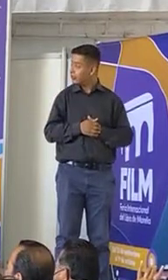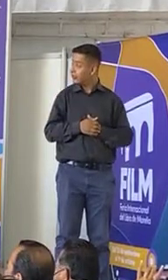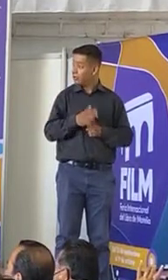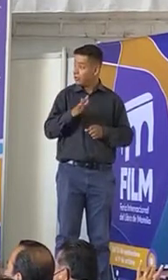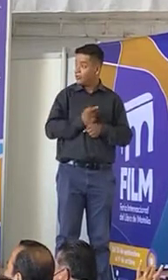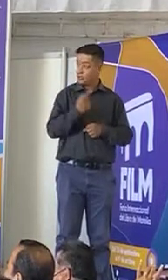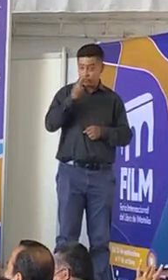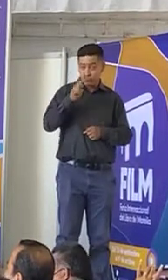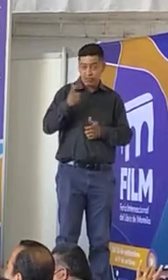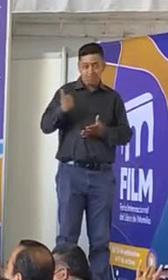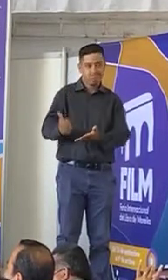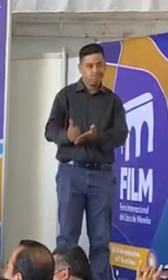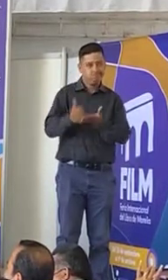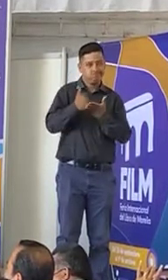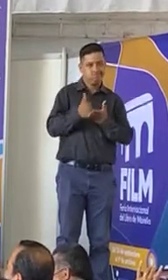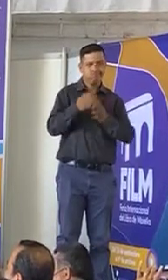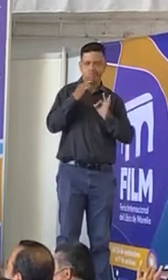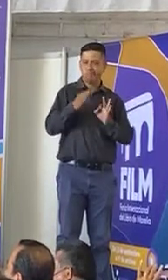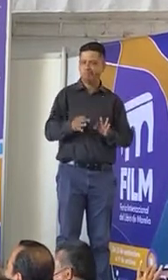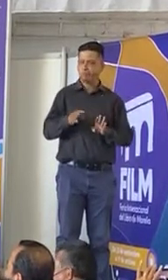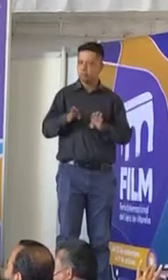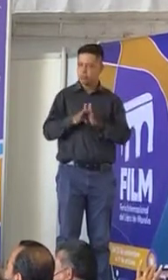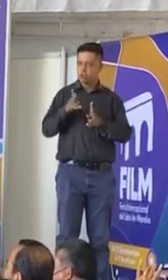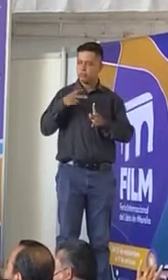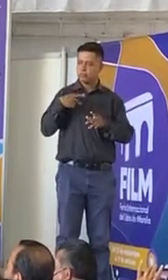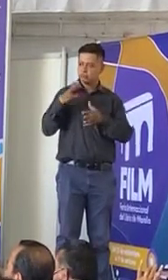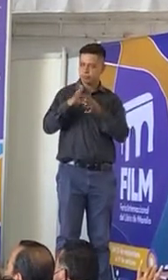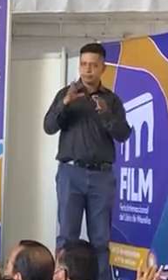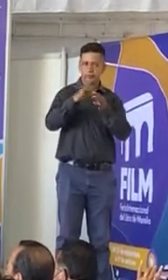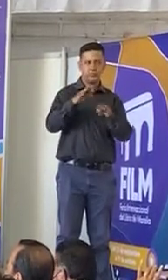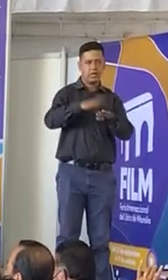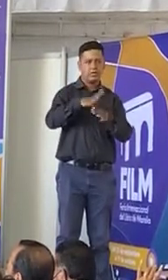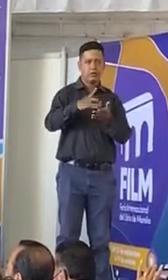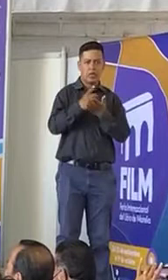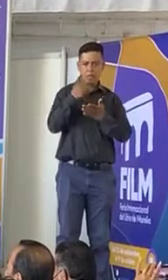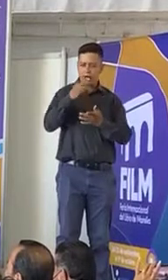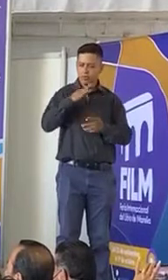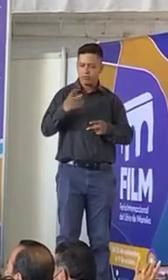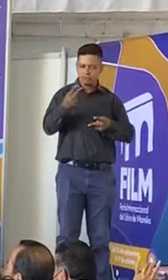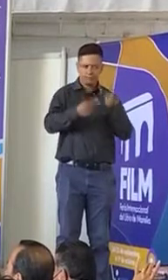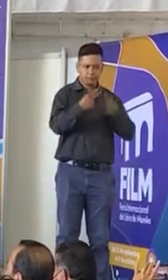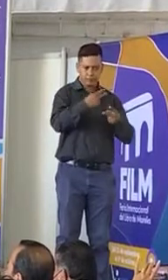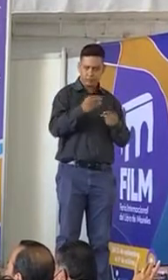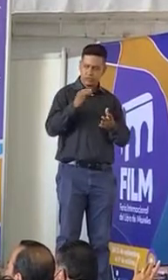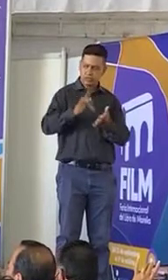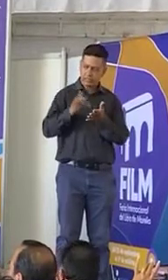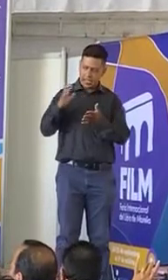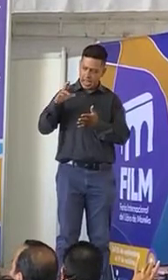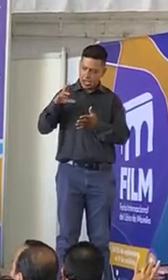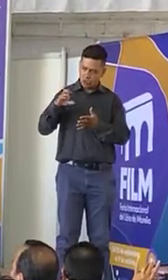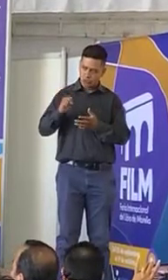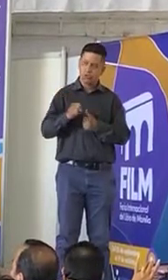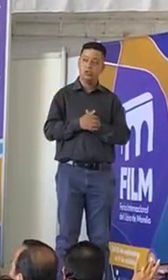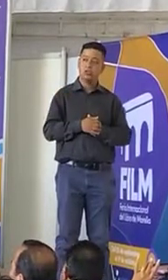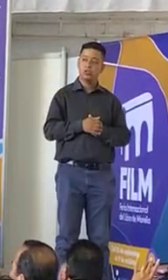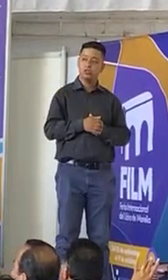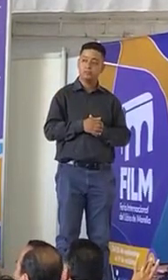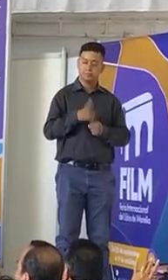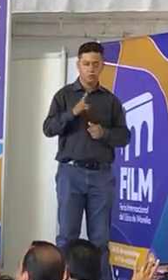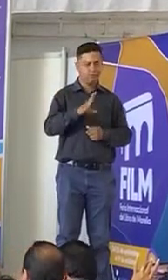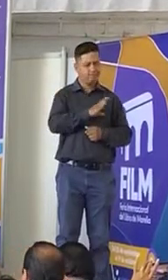nos ayuda a platicar de nuestra ciudad y que más gente quiera venir. Muchas gracias, Carlos, con mucho